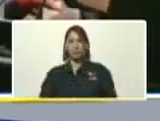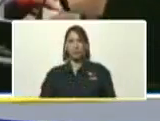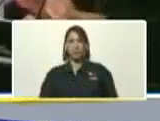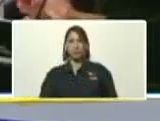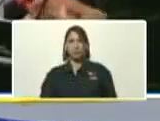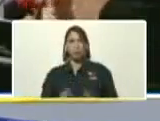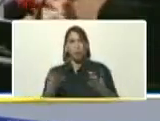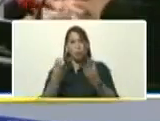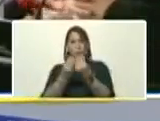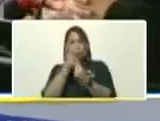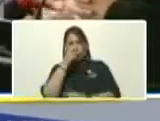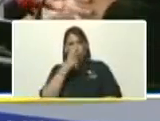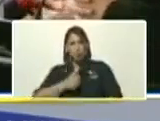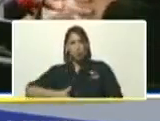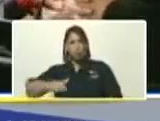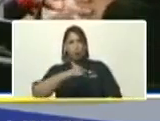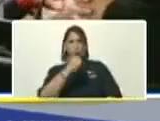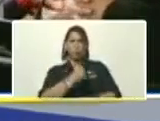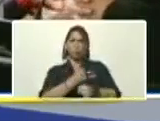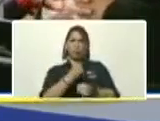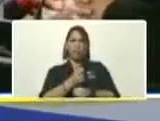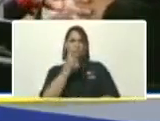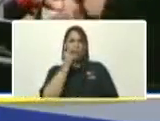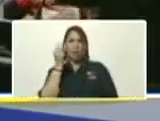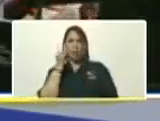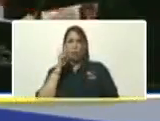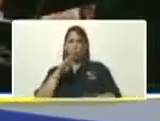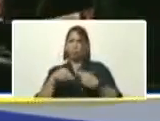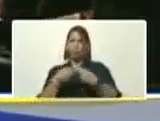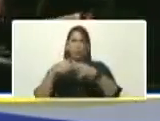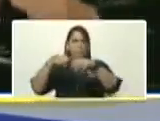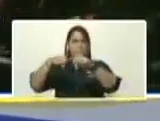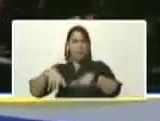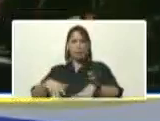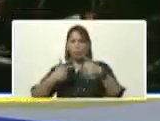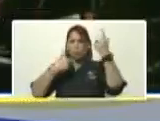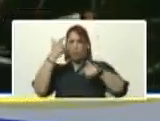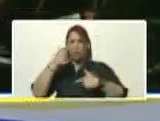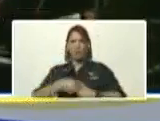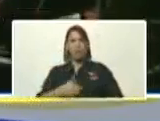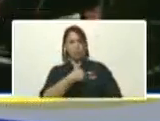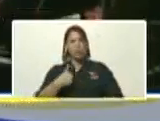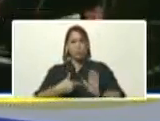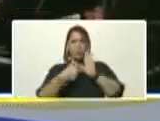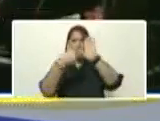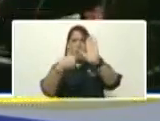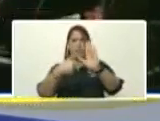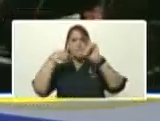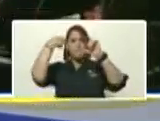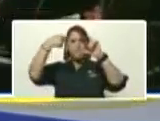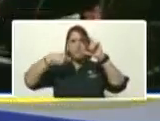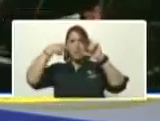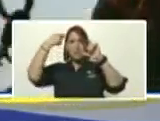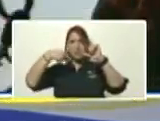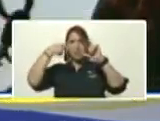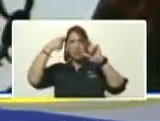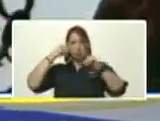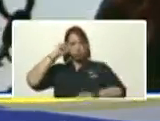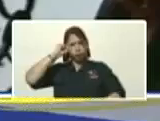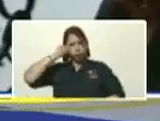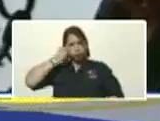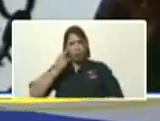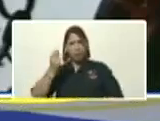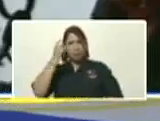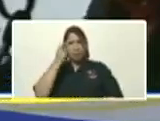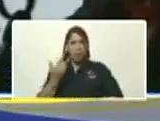junto al pueblo y la clase obrera, que jamás abandonó a Chávez. Yo quiero mostrar un video recordando esos